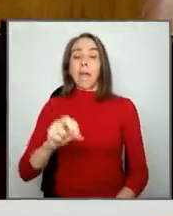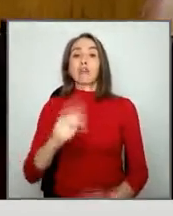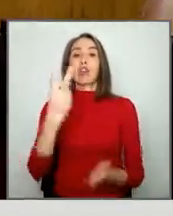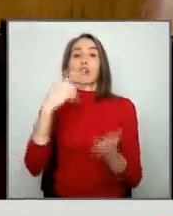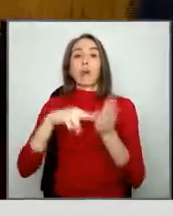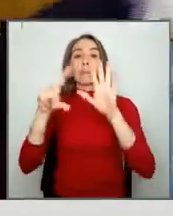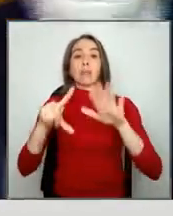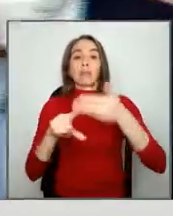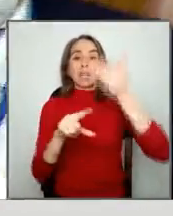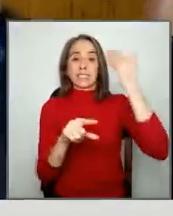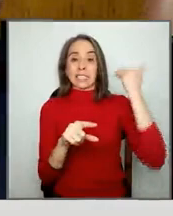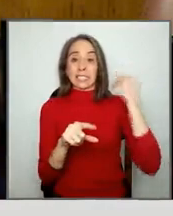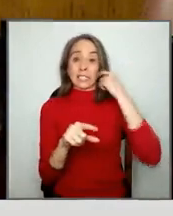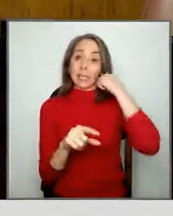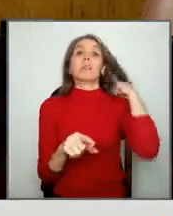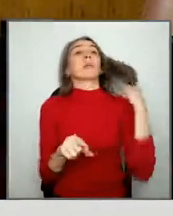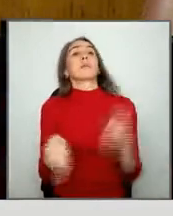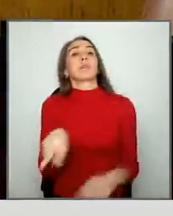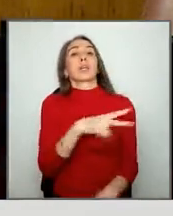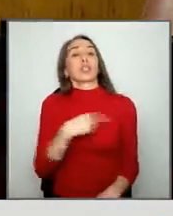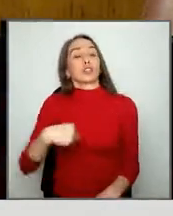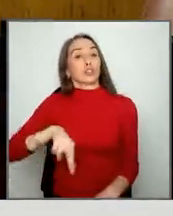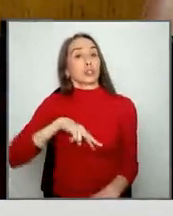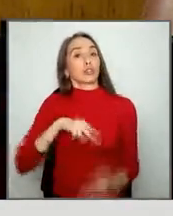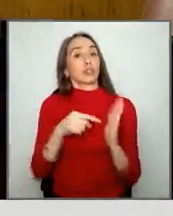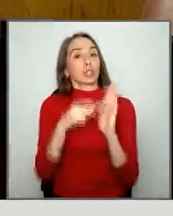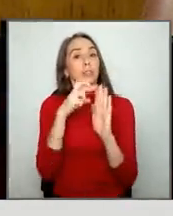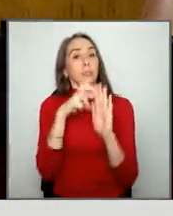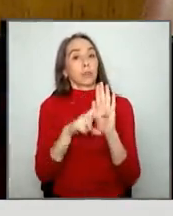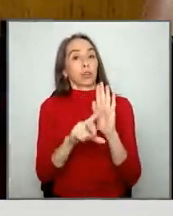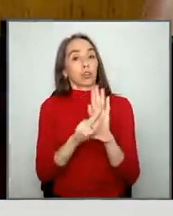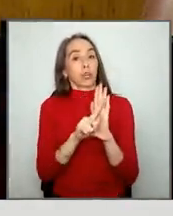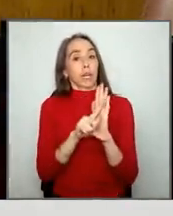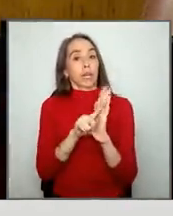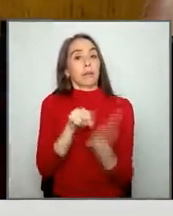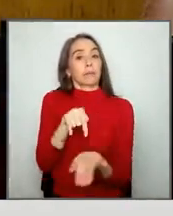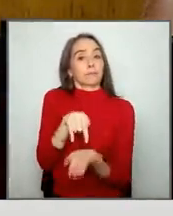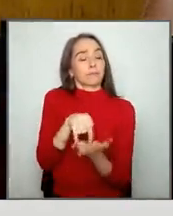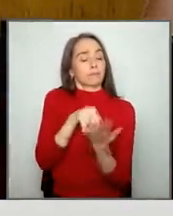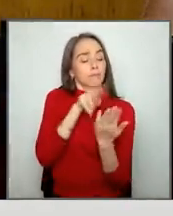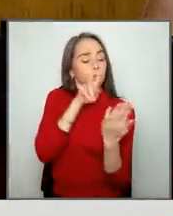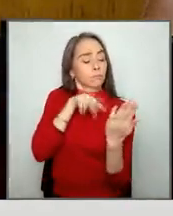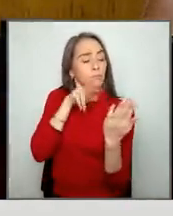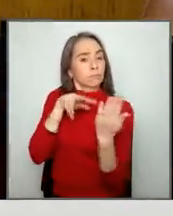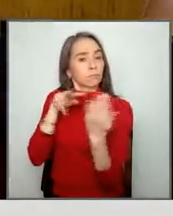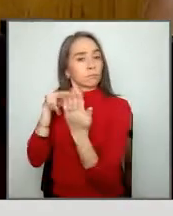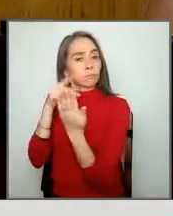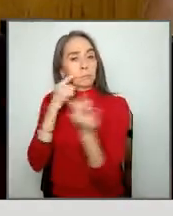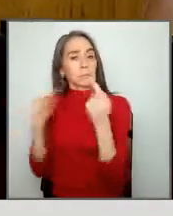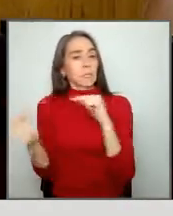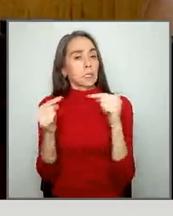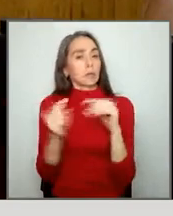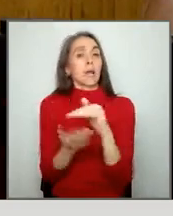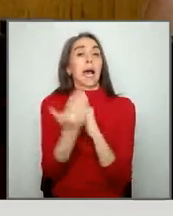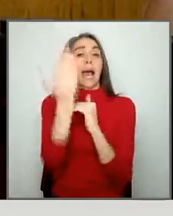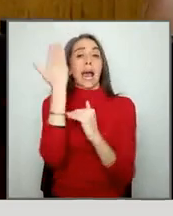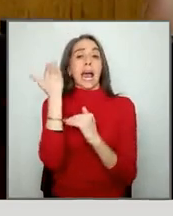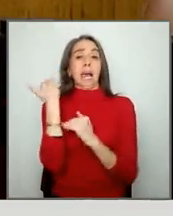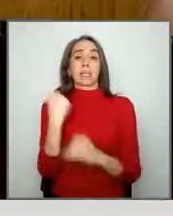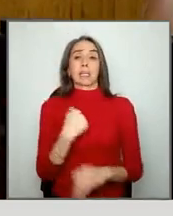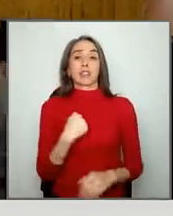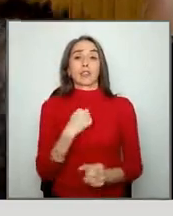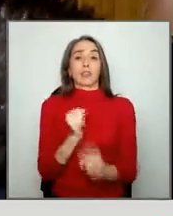tuvimos que ver esta ley efectivamente lo que allí hicimos ver Estando yo en el senado